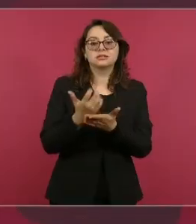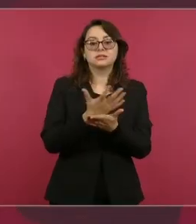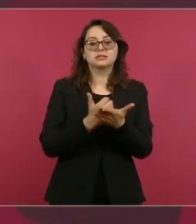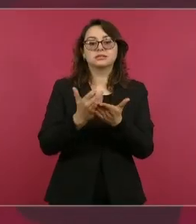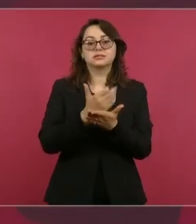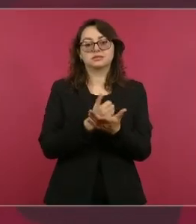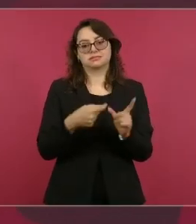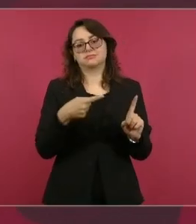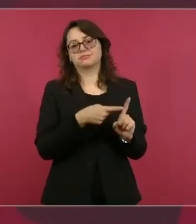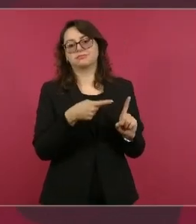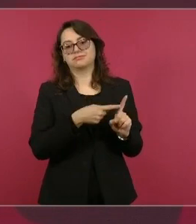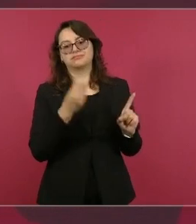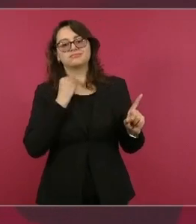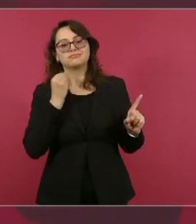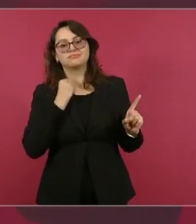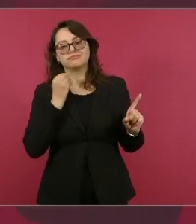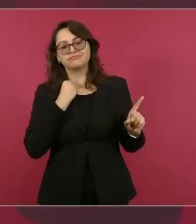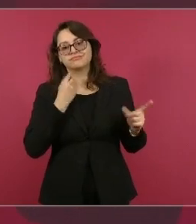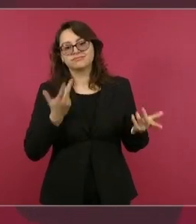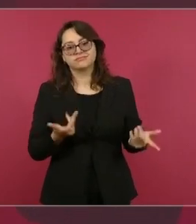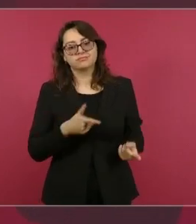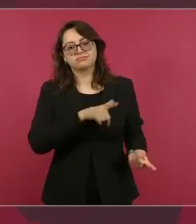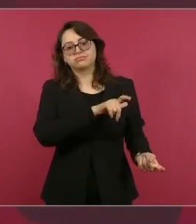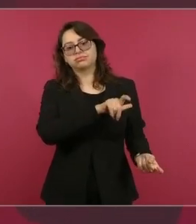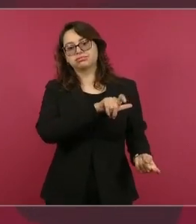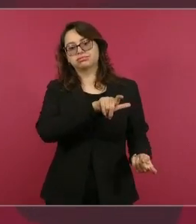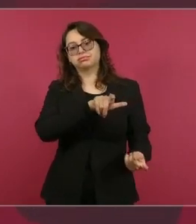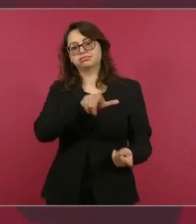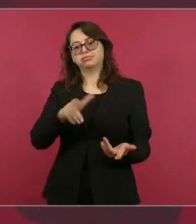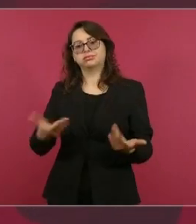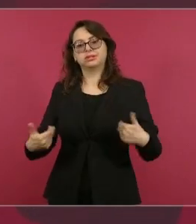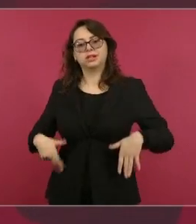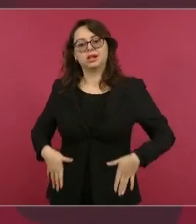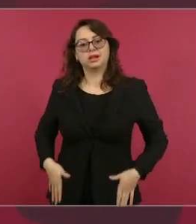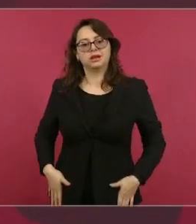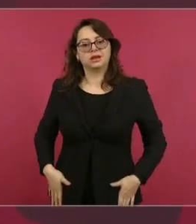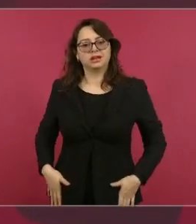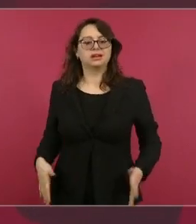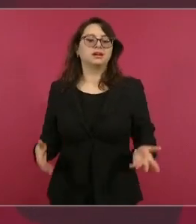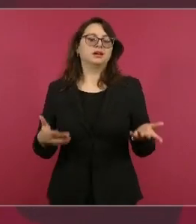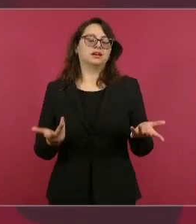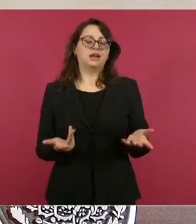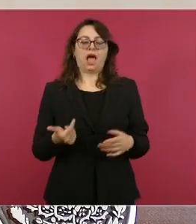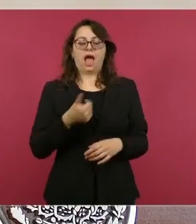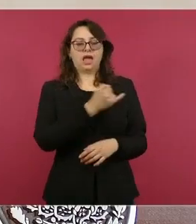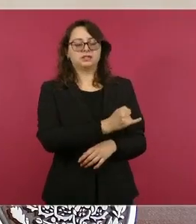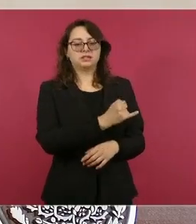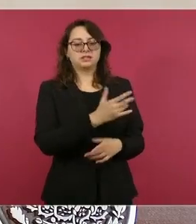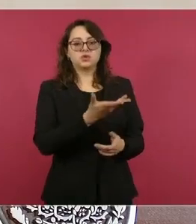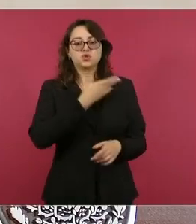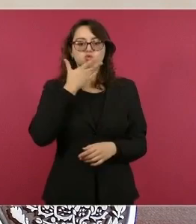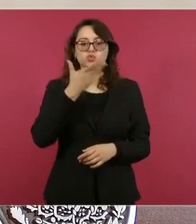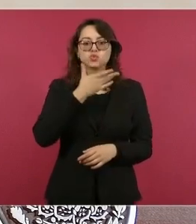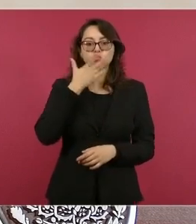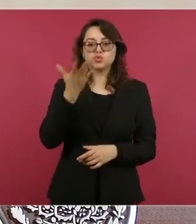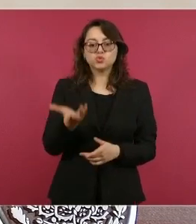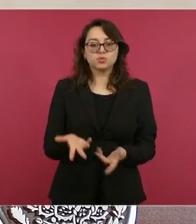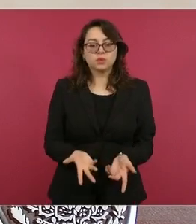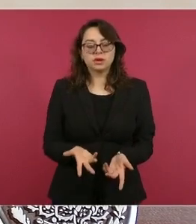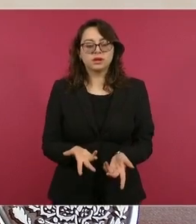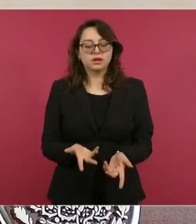antes, era el abogado o los líderes, ¿no? La gente ni siquiera recibía lo